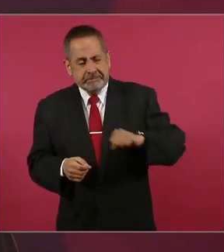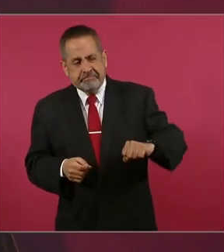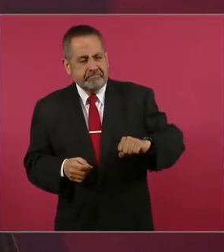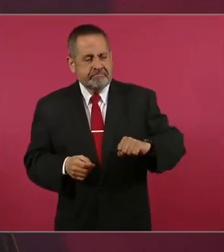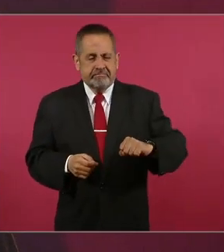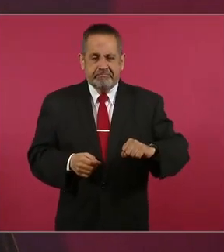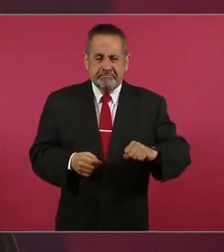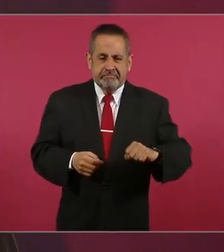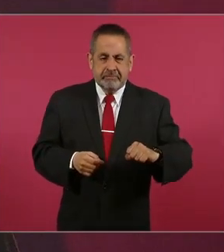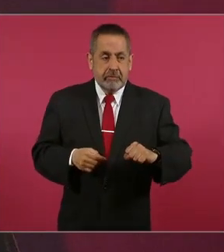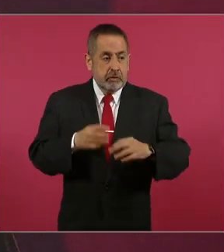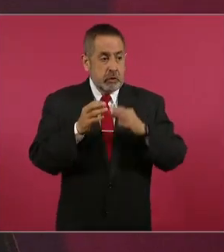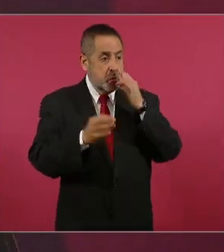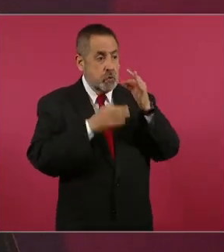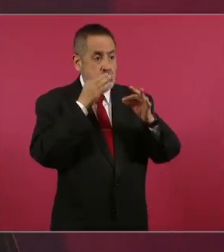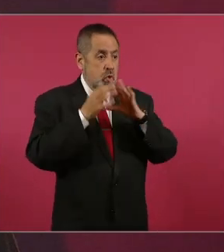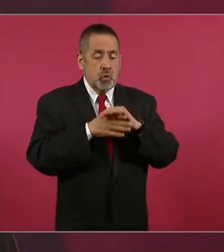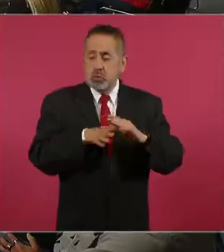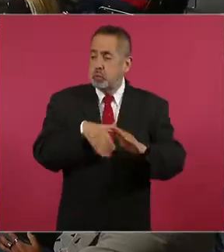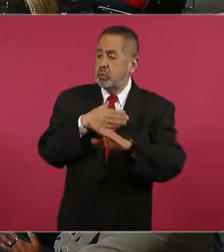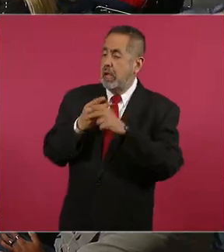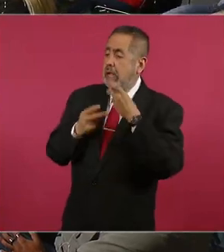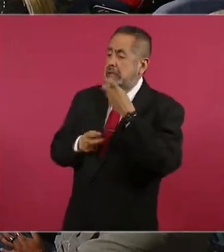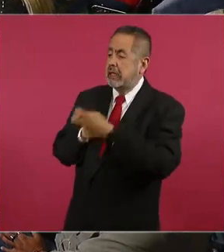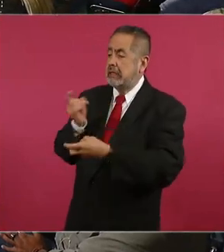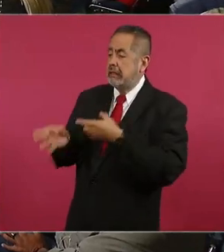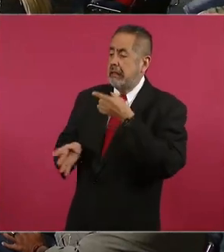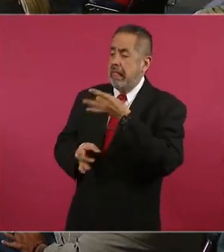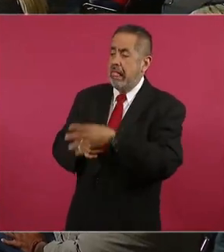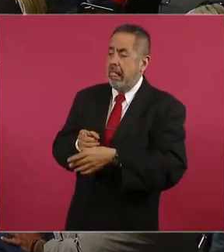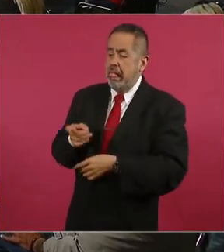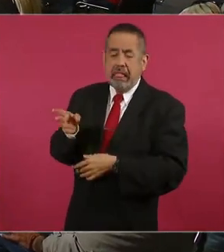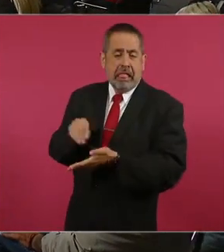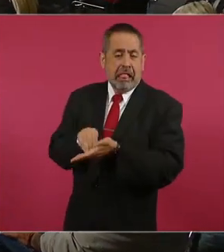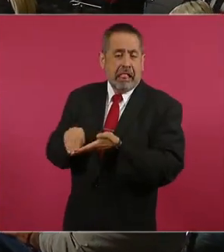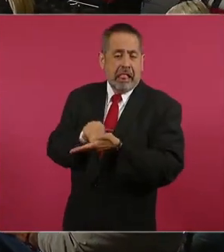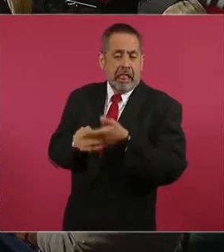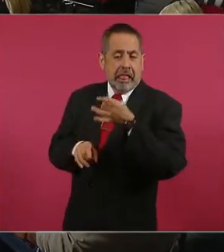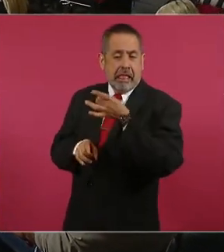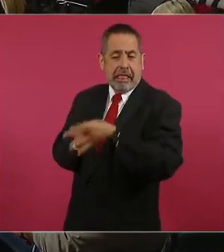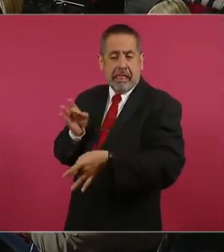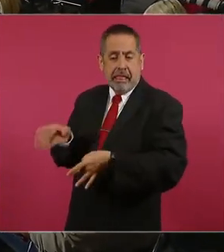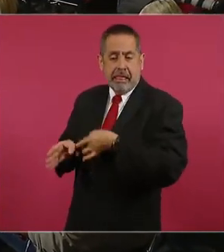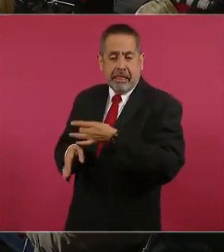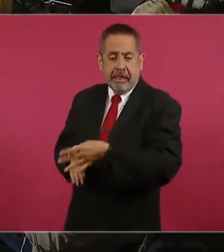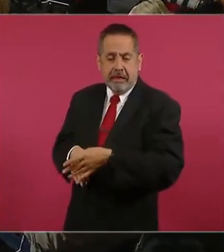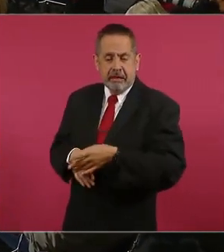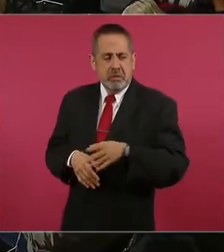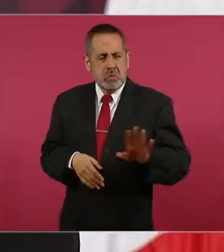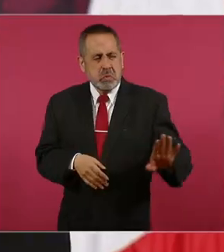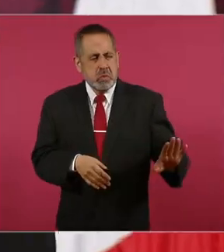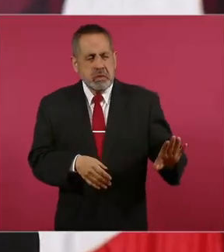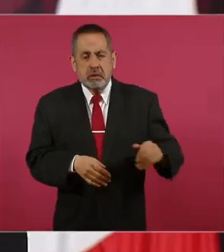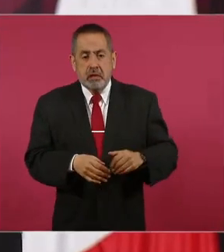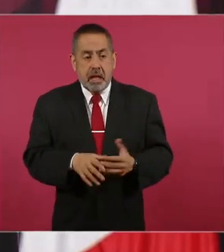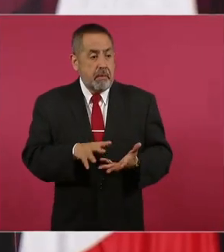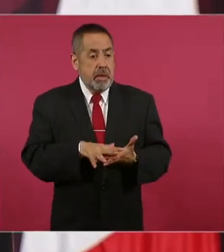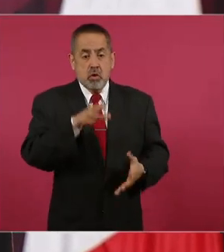fuertes campañas de desprestigio. casi todos los